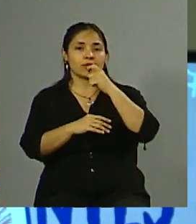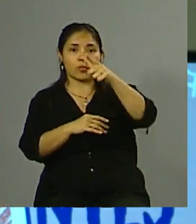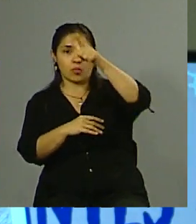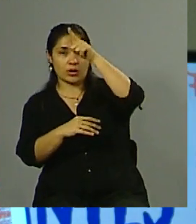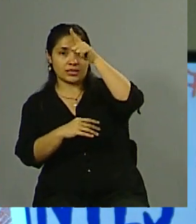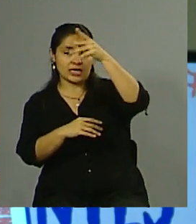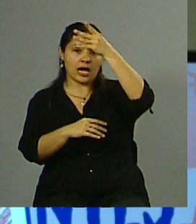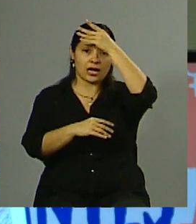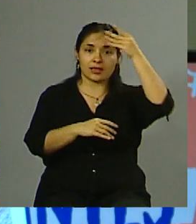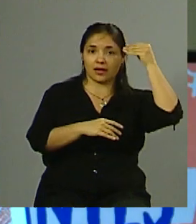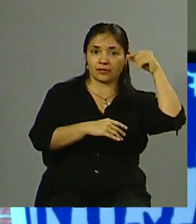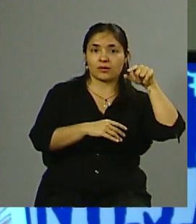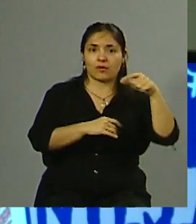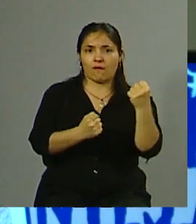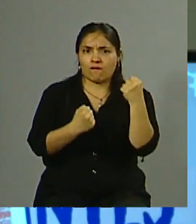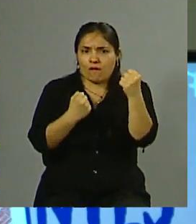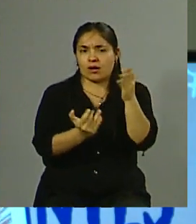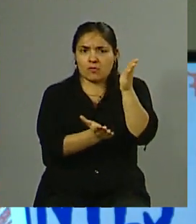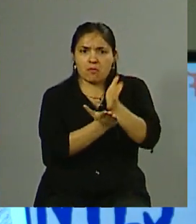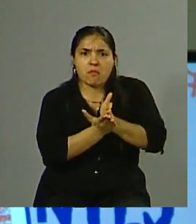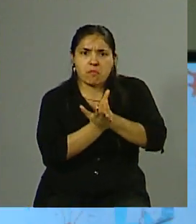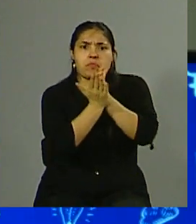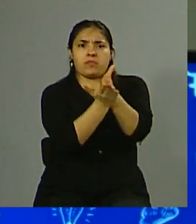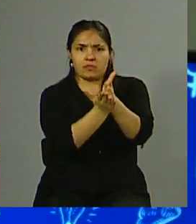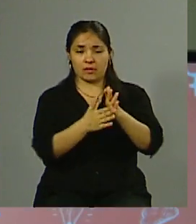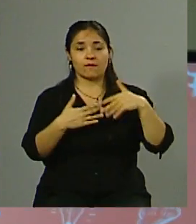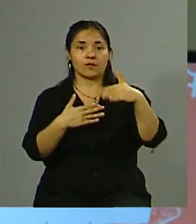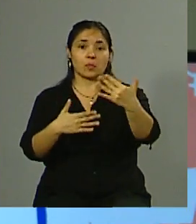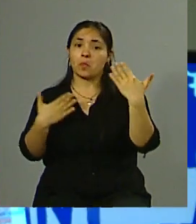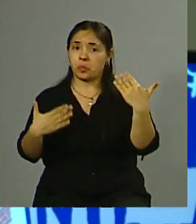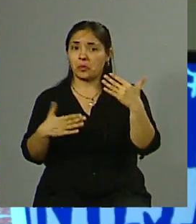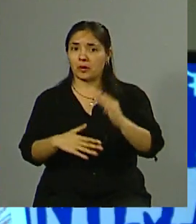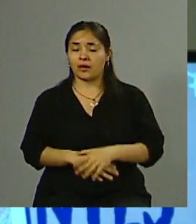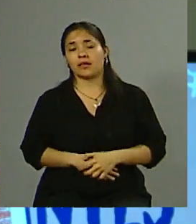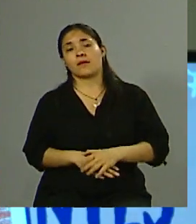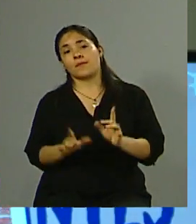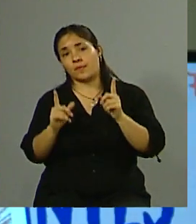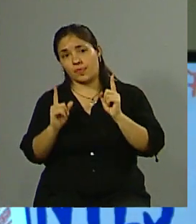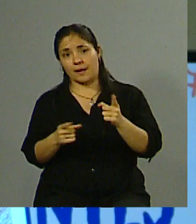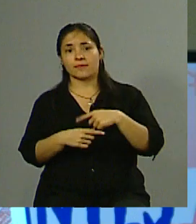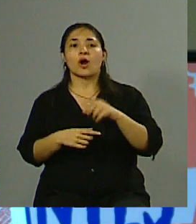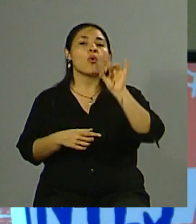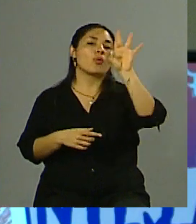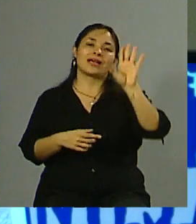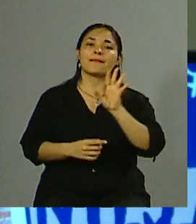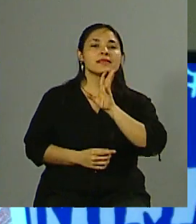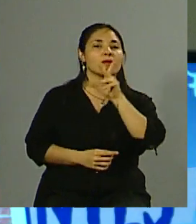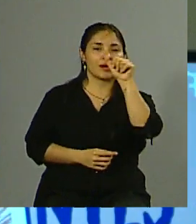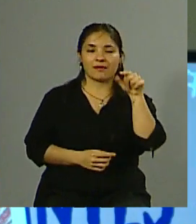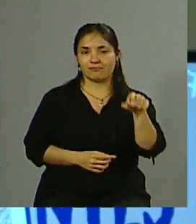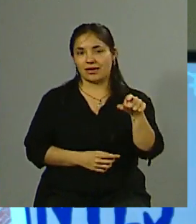como la gendarmería, tengan un poco más de mano dura para lo que se viene a futuro, ¿sí? Menos Miriam Breckman, que